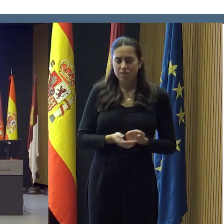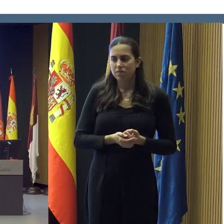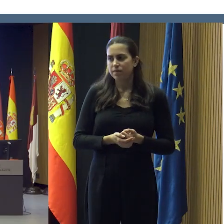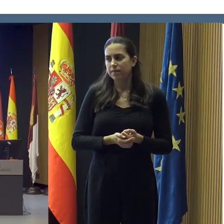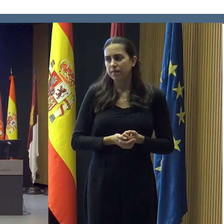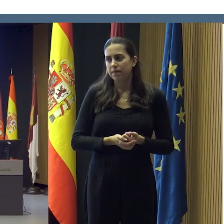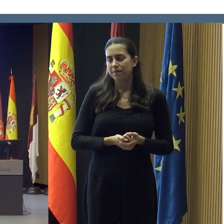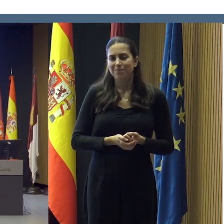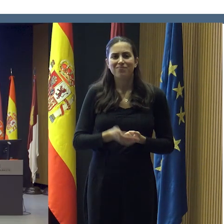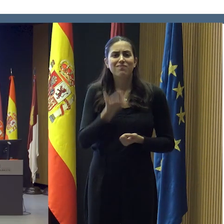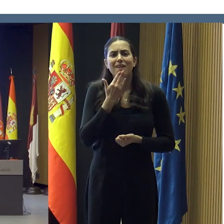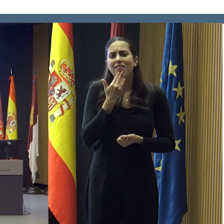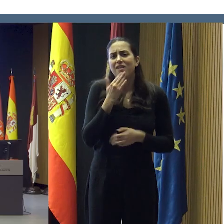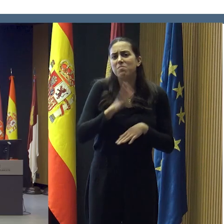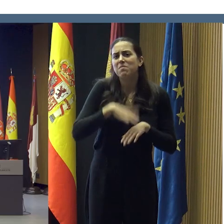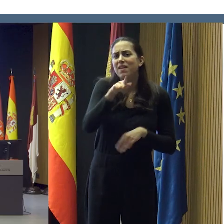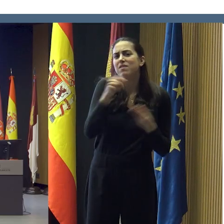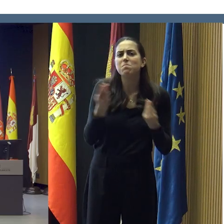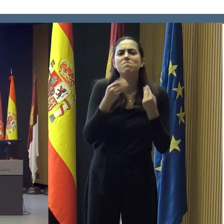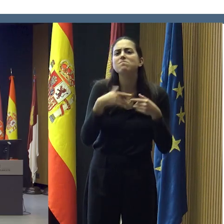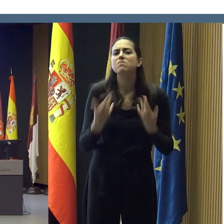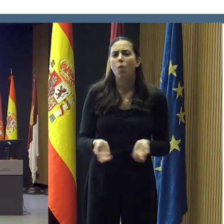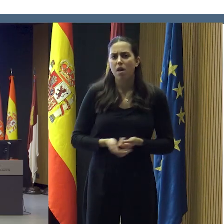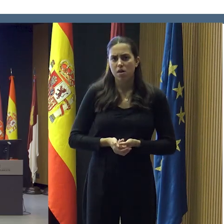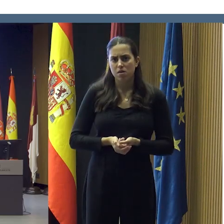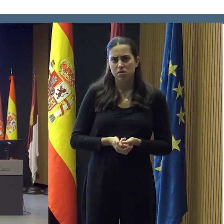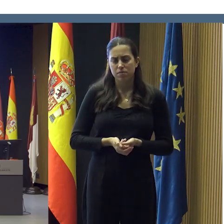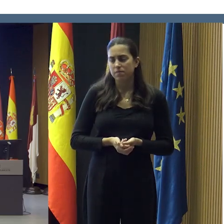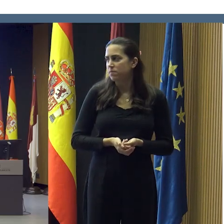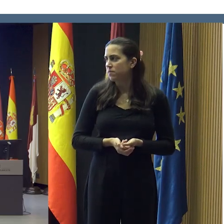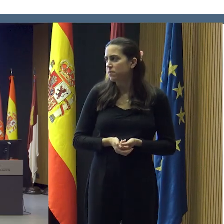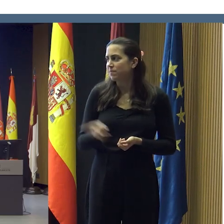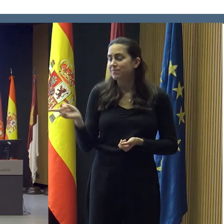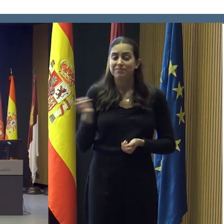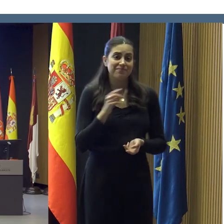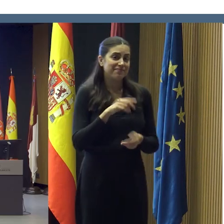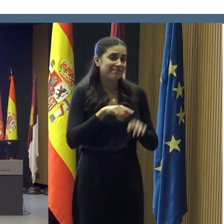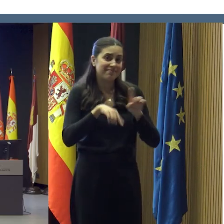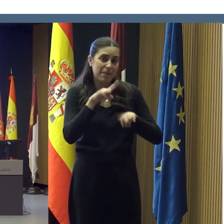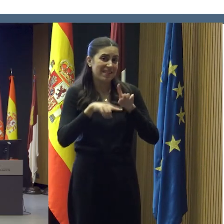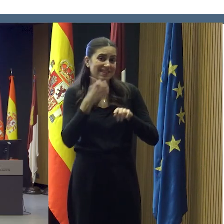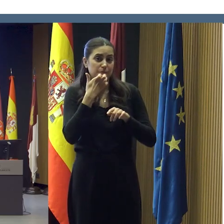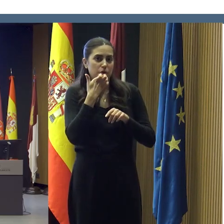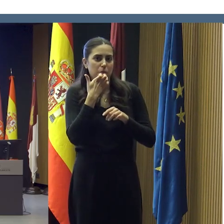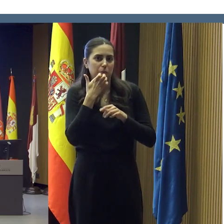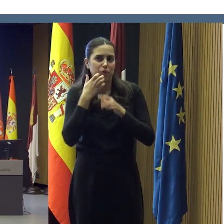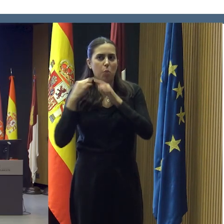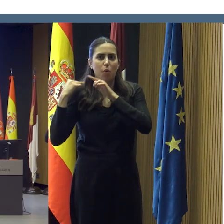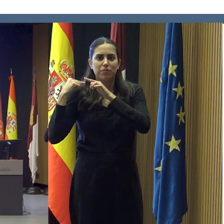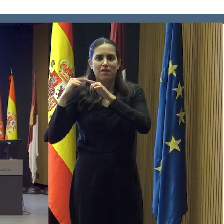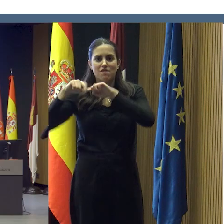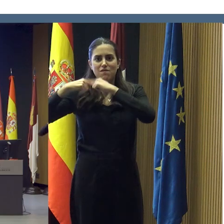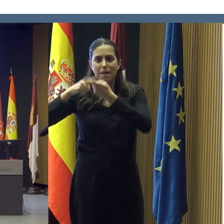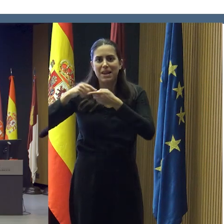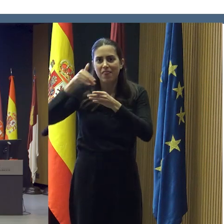sería la edad para ti que se debería empezar a hacer? Es que si no hay antecedentes de ningún tipo, porque, bueno,